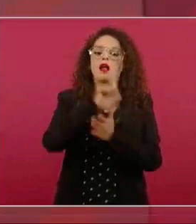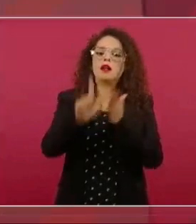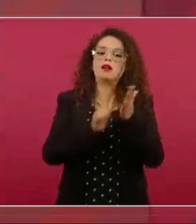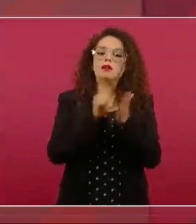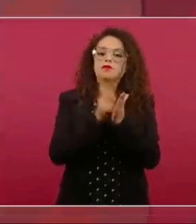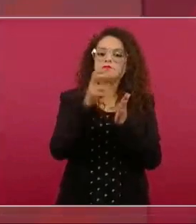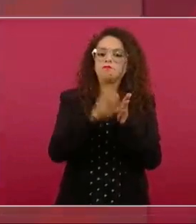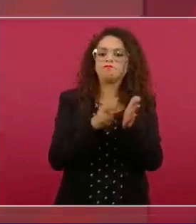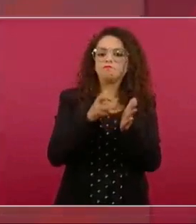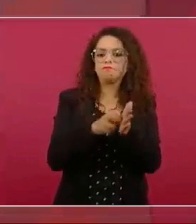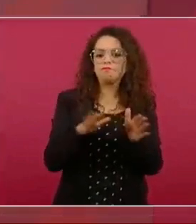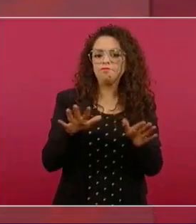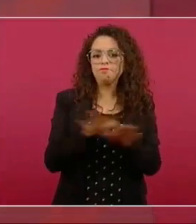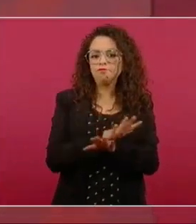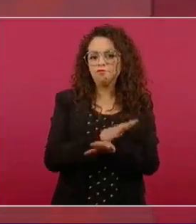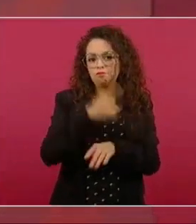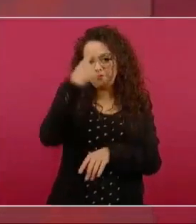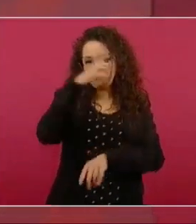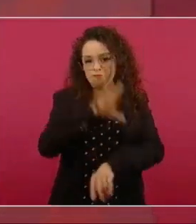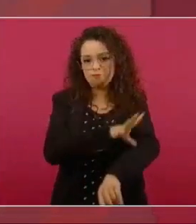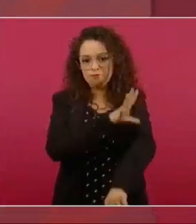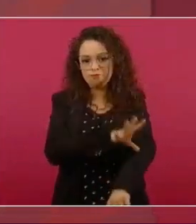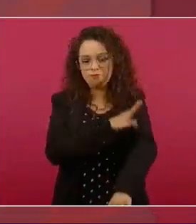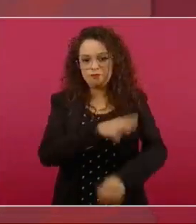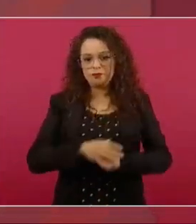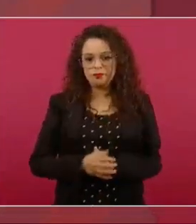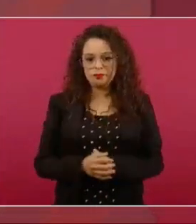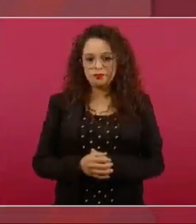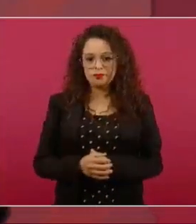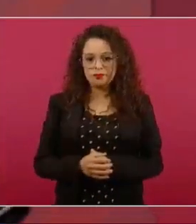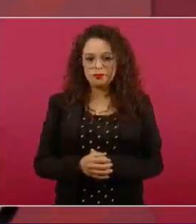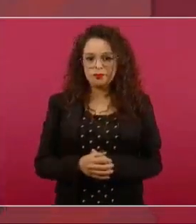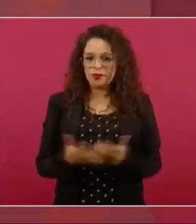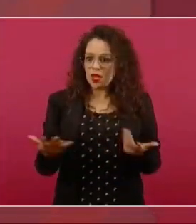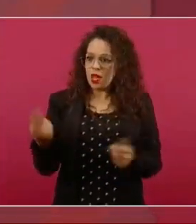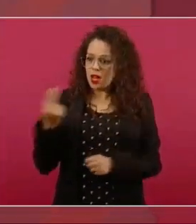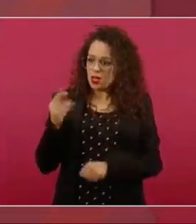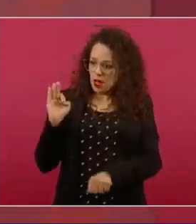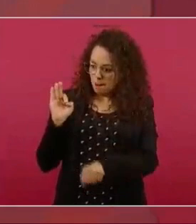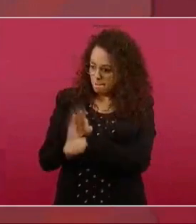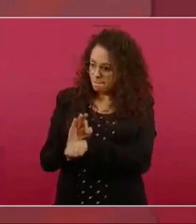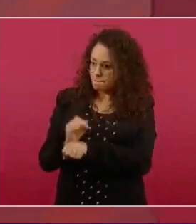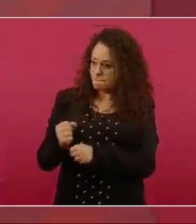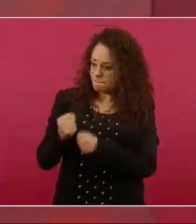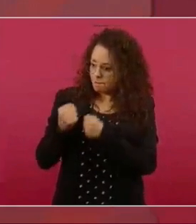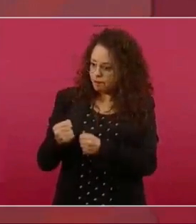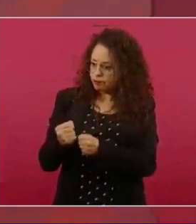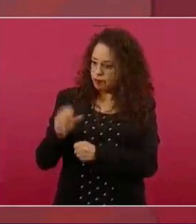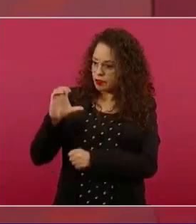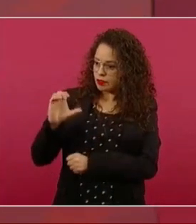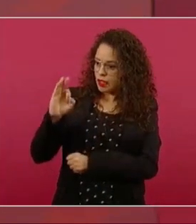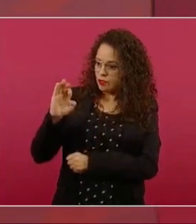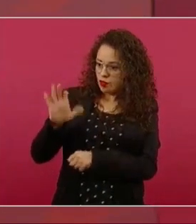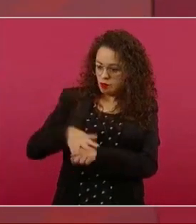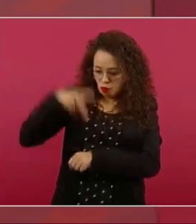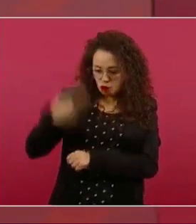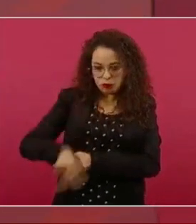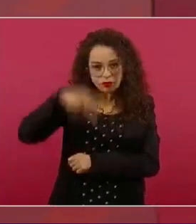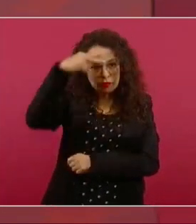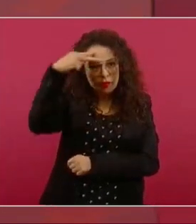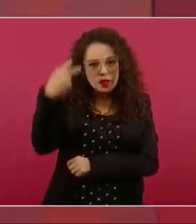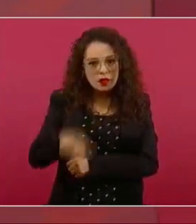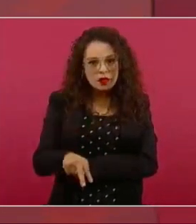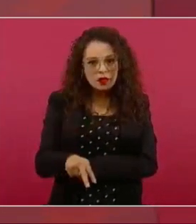y en vez de votar por la Comisión Federal de Electricidad para fortalecerla, que es una empresa pública